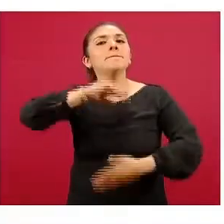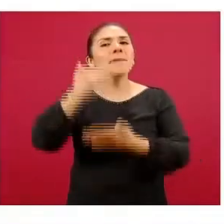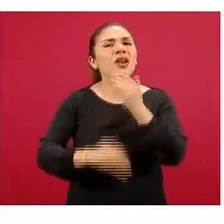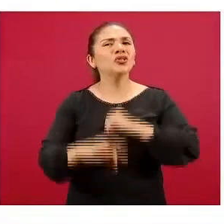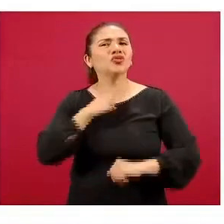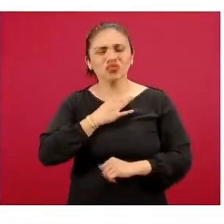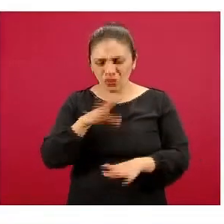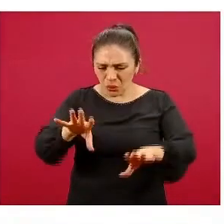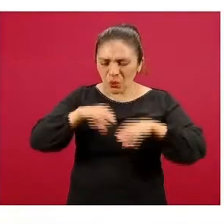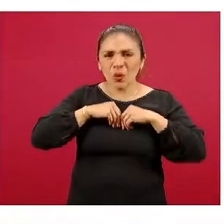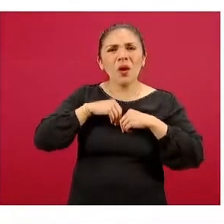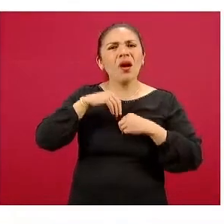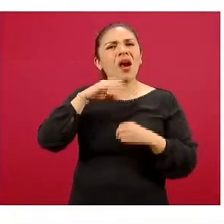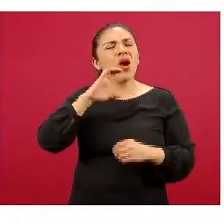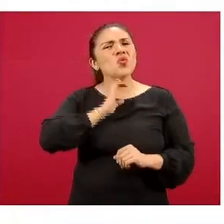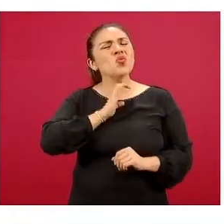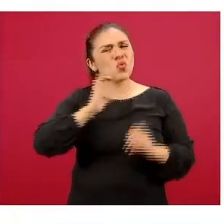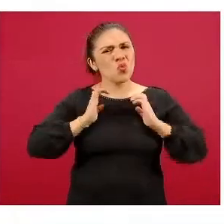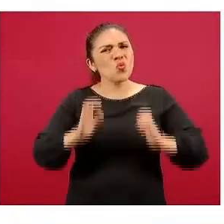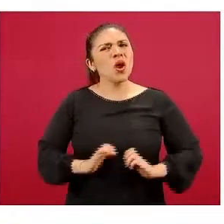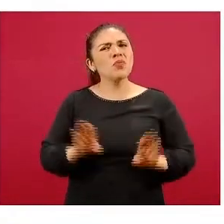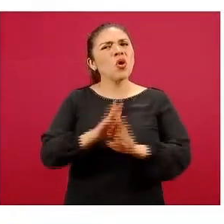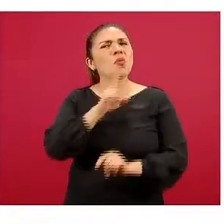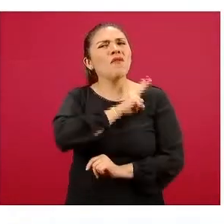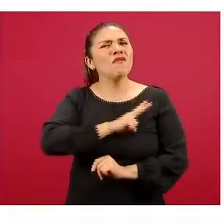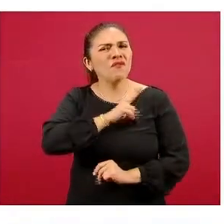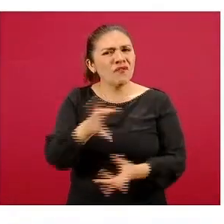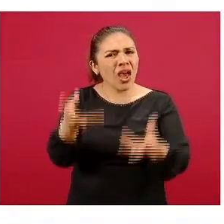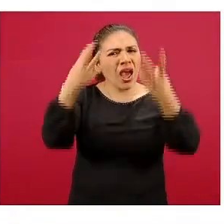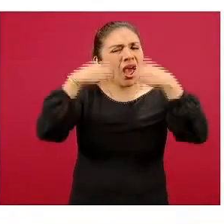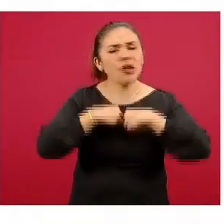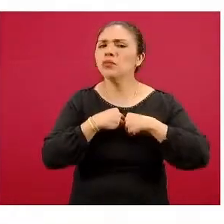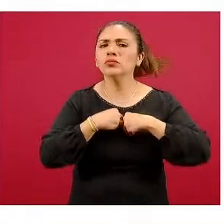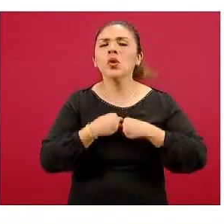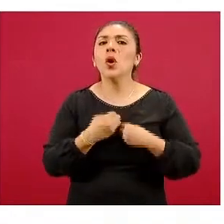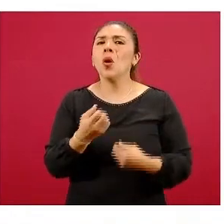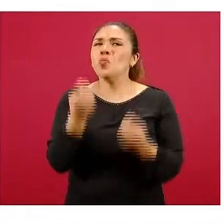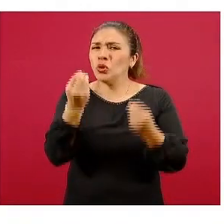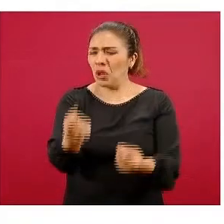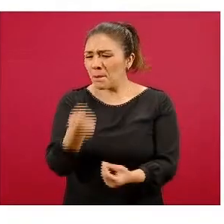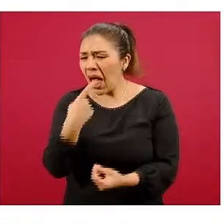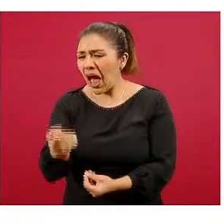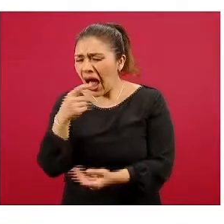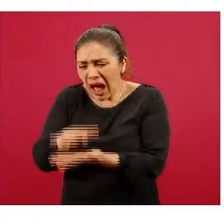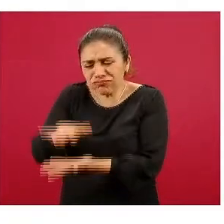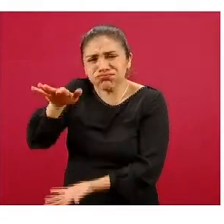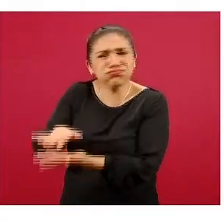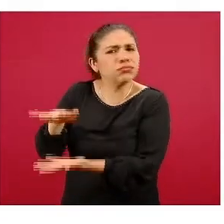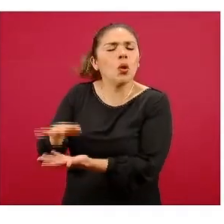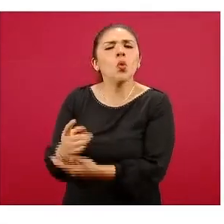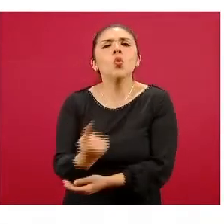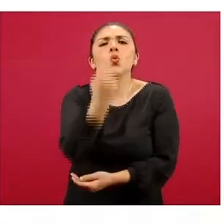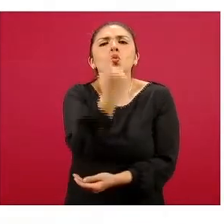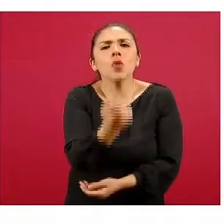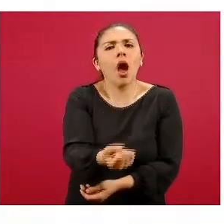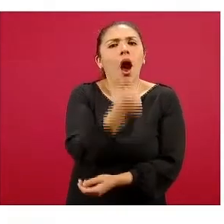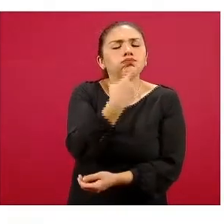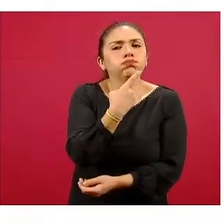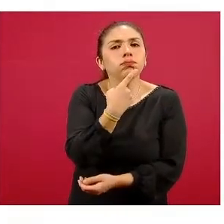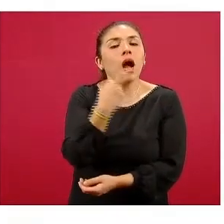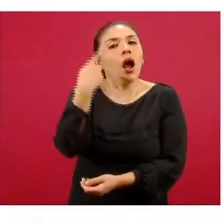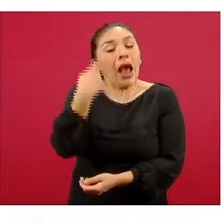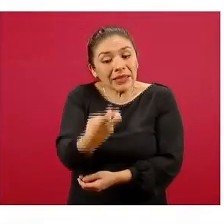tóxicos, que en lugar de que las personas tomen múltiples pastillas, pueden tomar una sola pastilla, disminuye la probabilidad de que